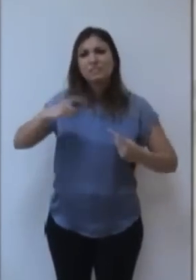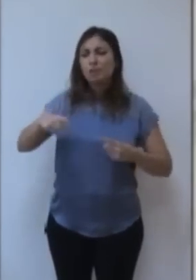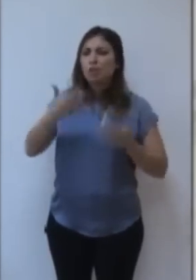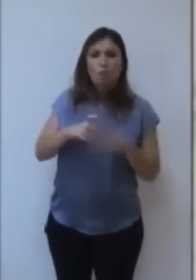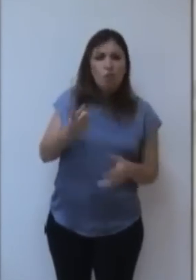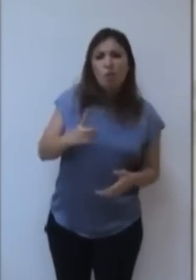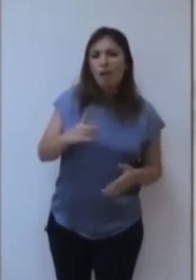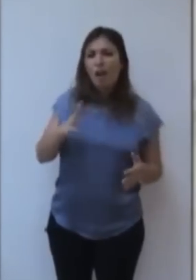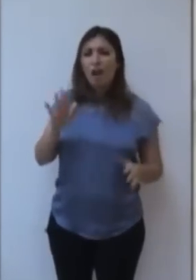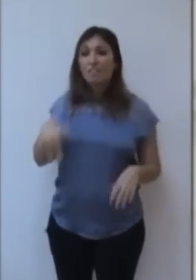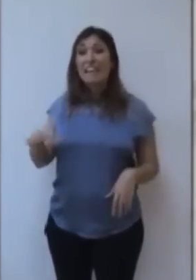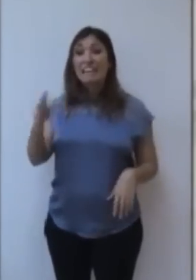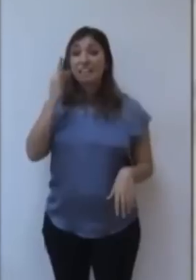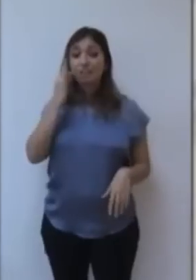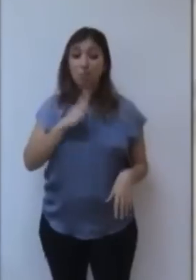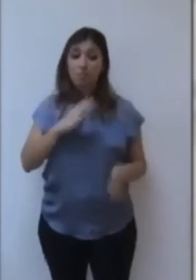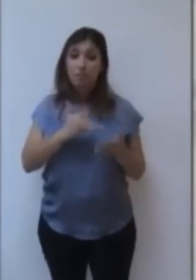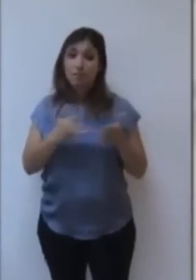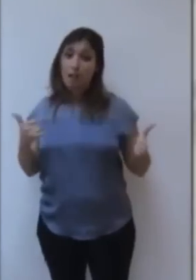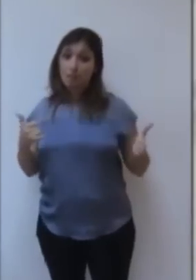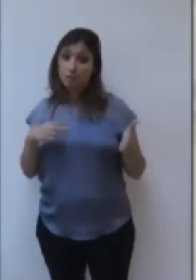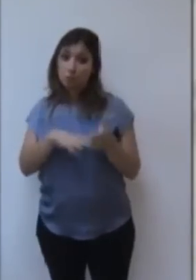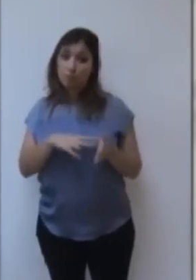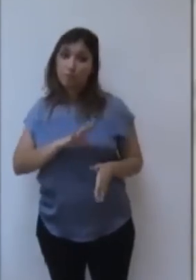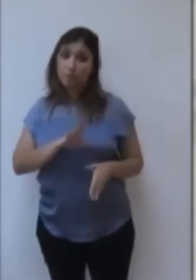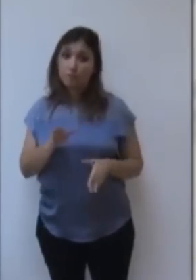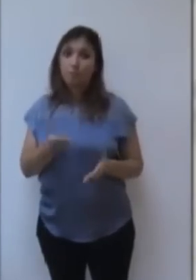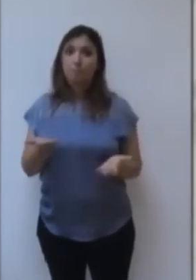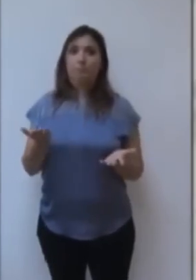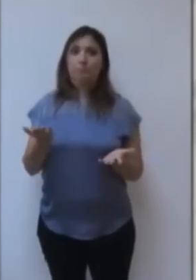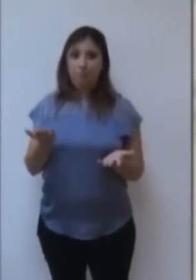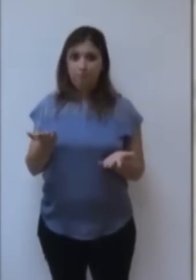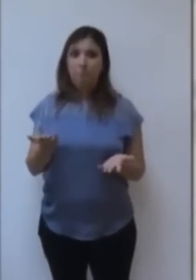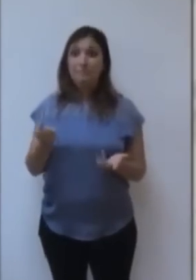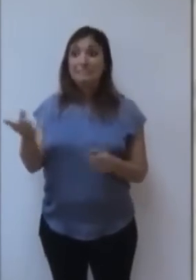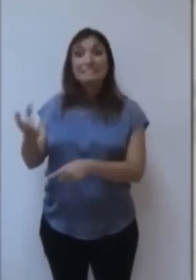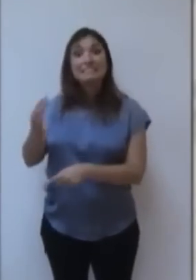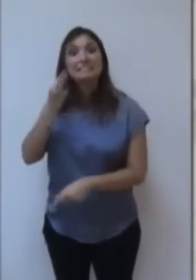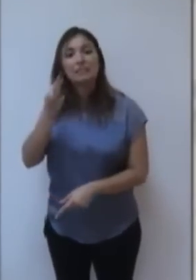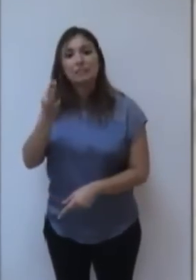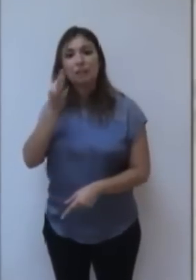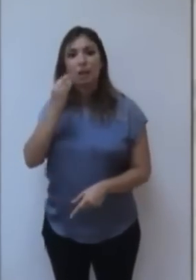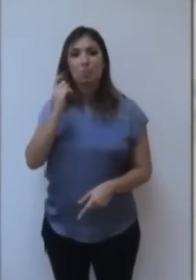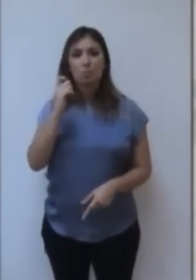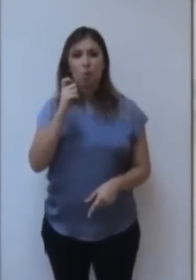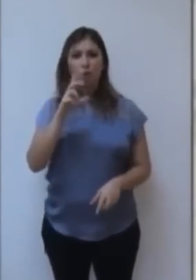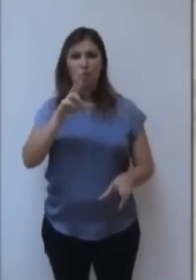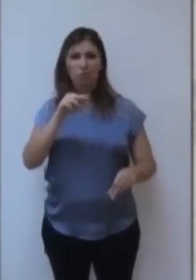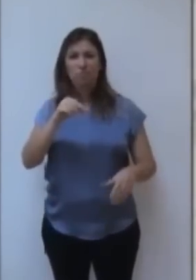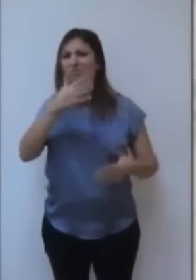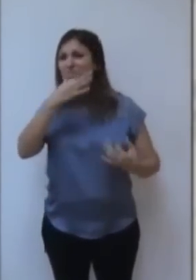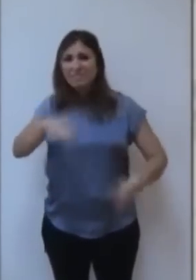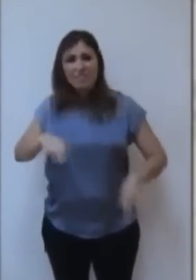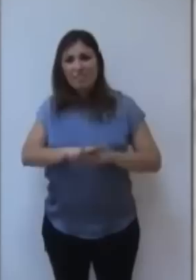el ordenador, ¿qué le pasará? Y llegó y le dijo, ¿y si enchufas el cable? ¿Sabes? Pues el que esa chica le diese una lección tan simple,